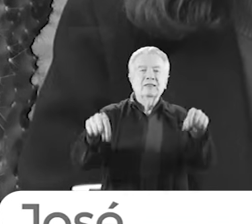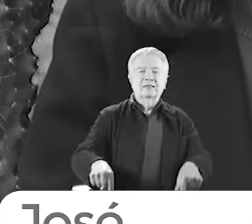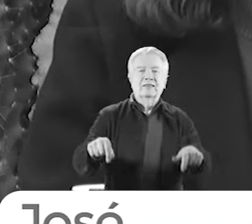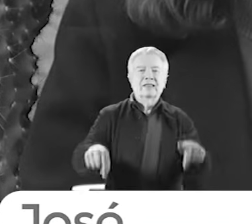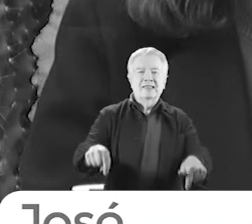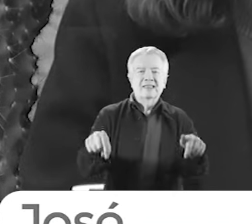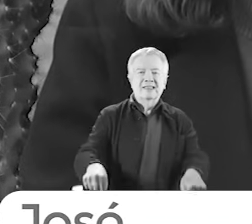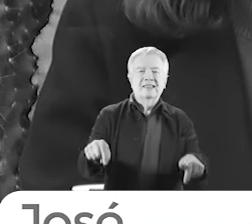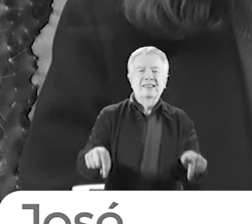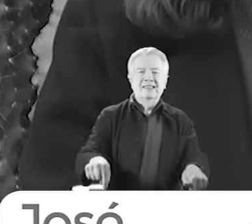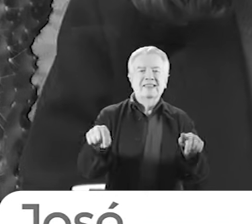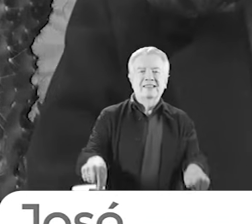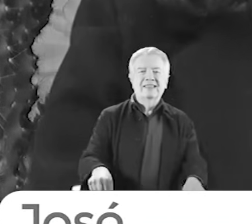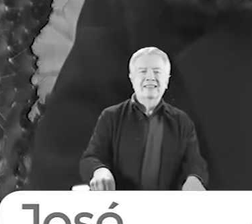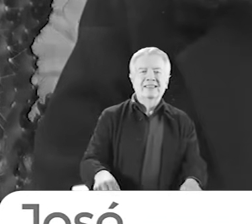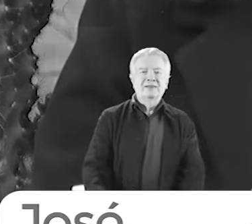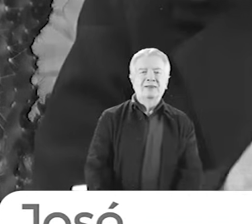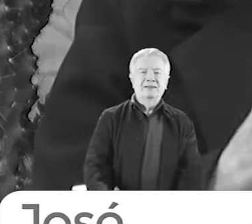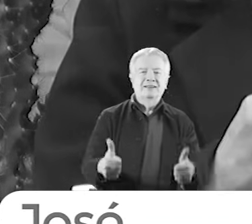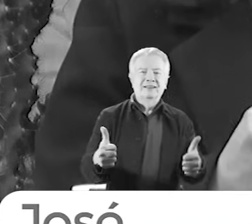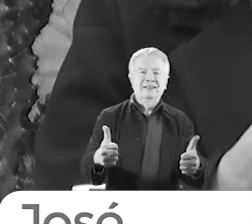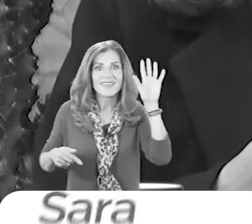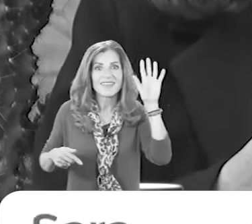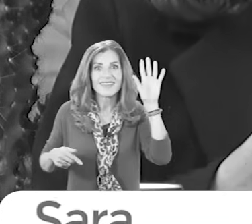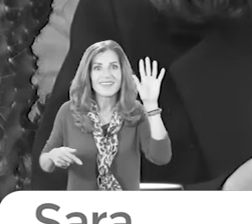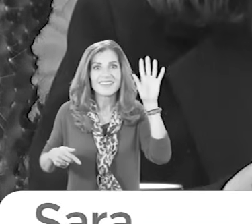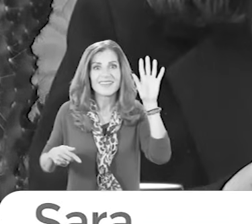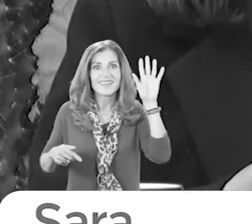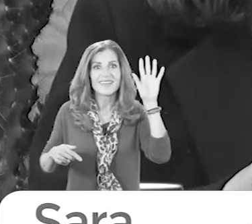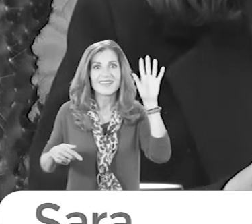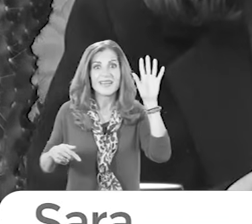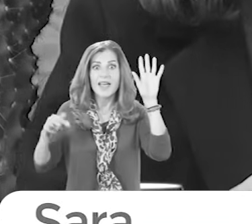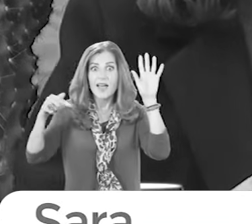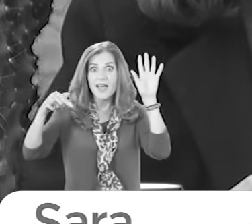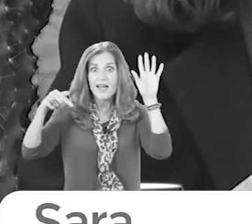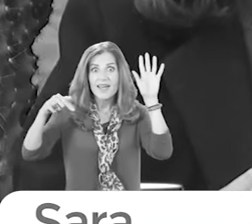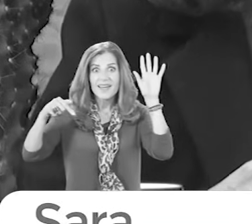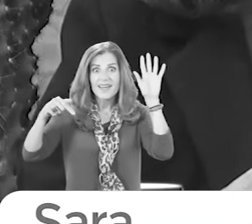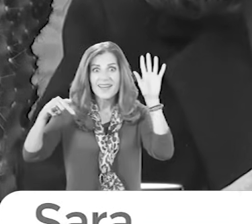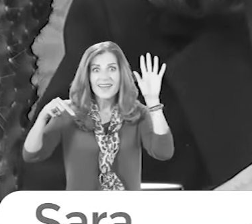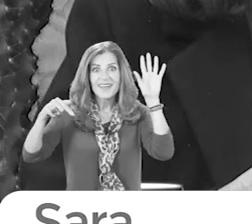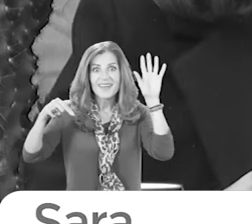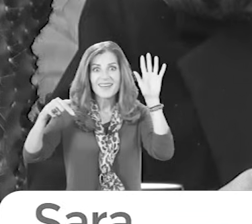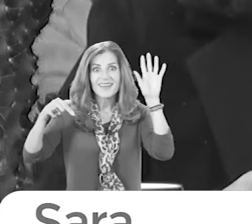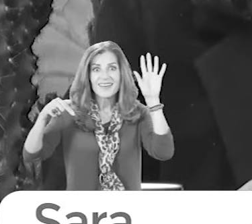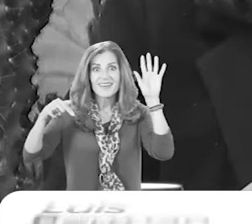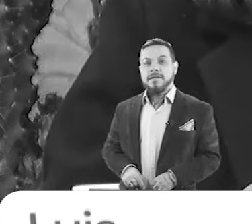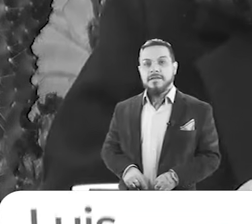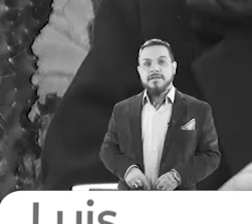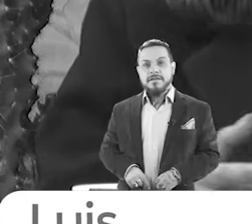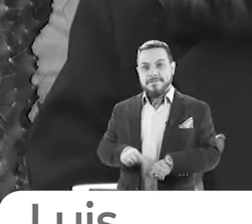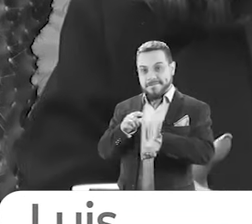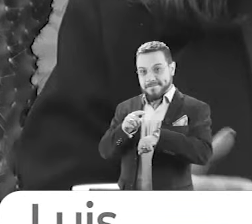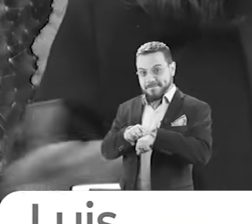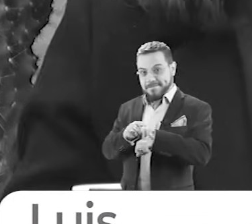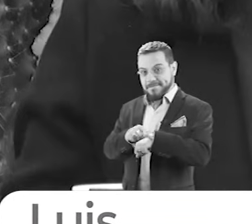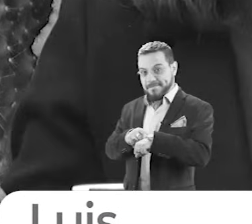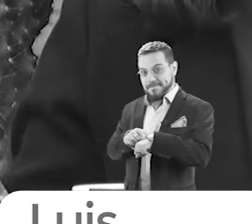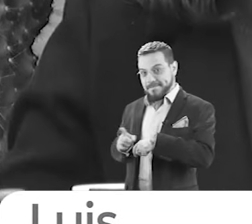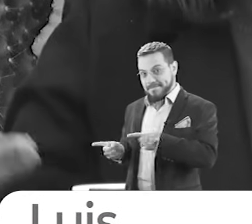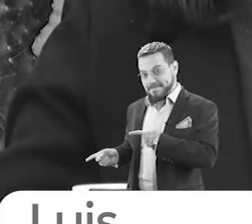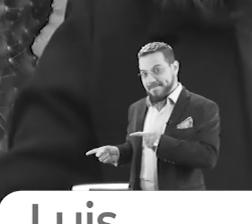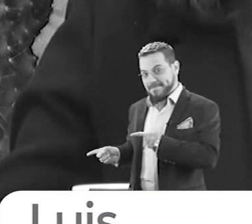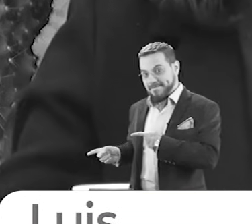quería ahí como conquistar y lo que López Obrador no entendió Es que le estaba apapachando para después darle las órdenes que le